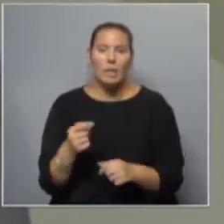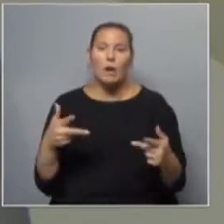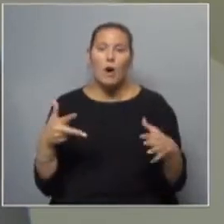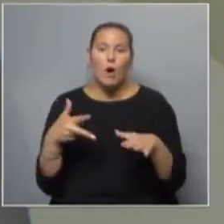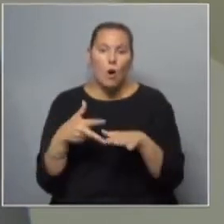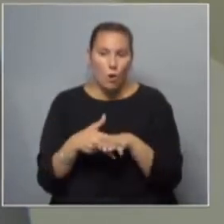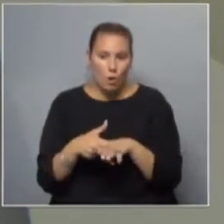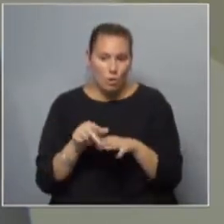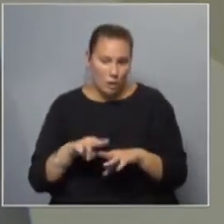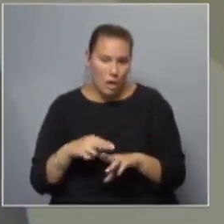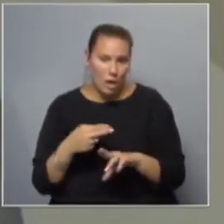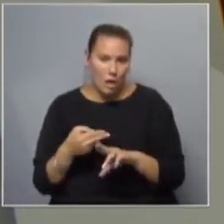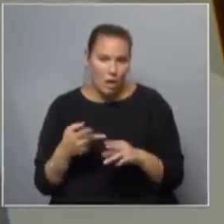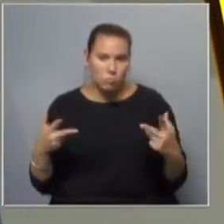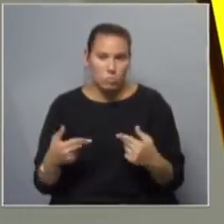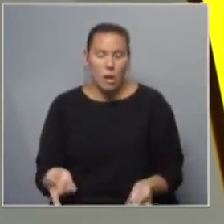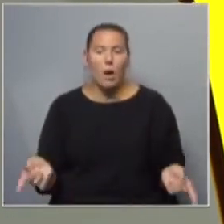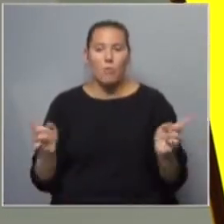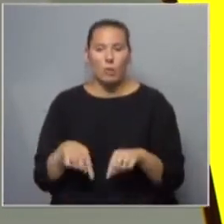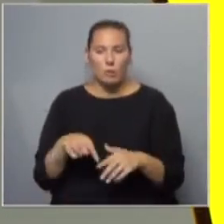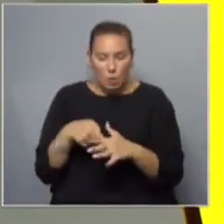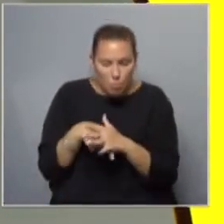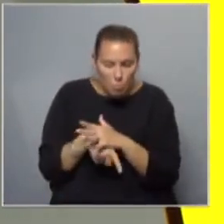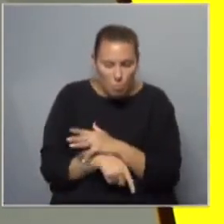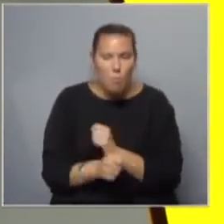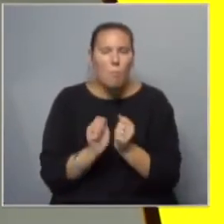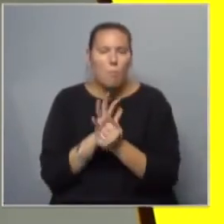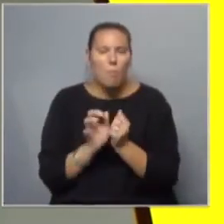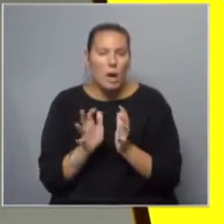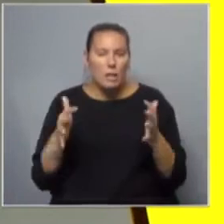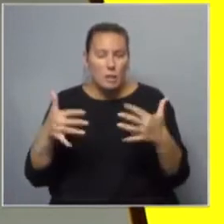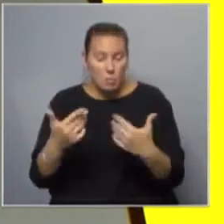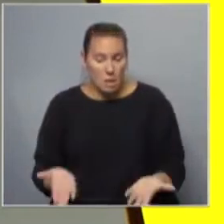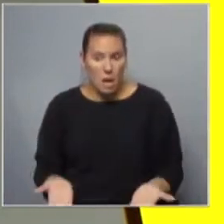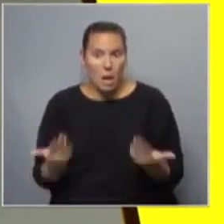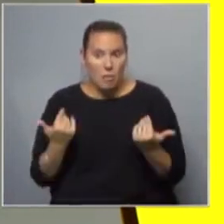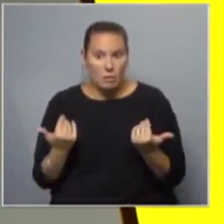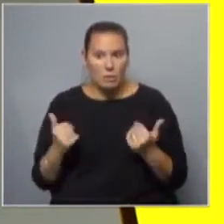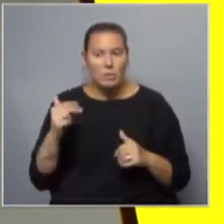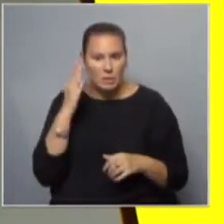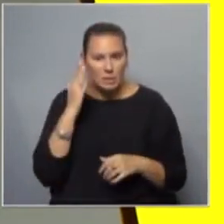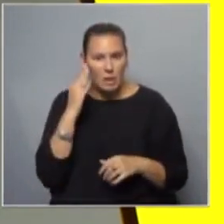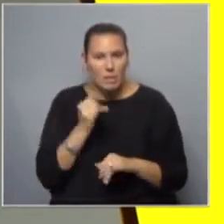Hacemos una nueva pausa. A la vuelta vamos a meternos un poquito en la pandemia porque se levantó, ustedes ya saben,